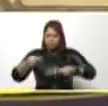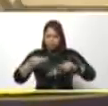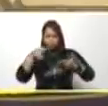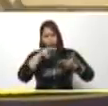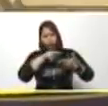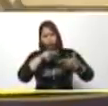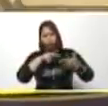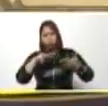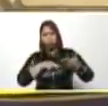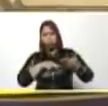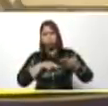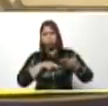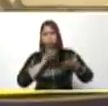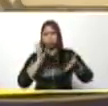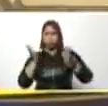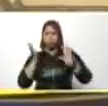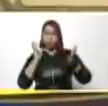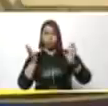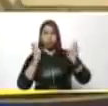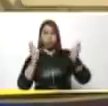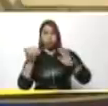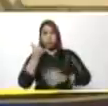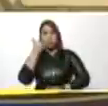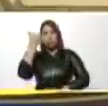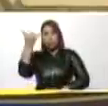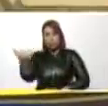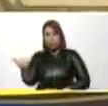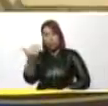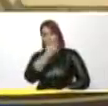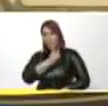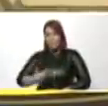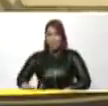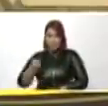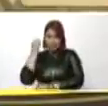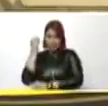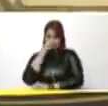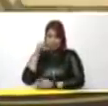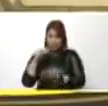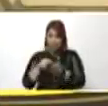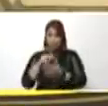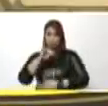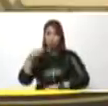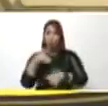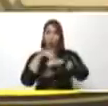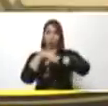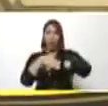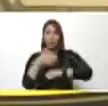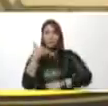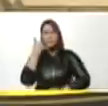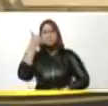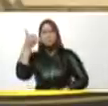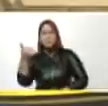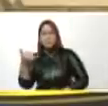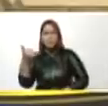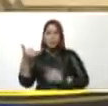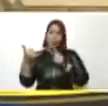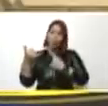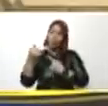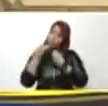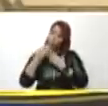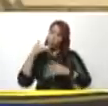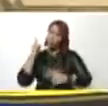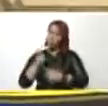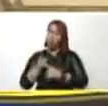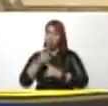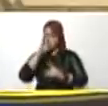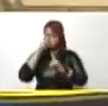y conversé por teléfono con el presidente de la Asamblea Nacional, Jorge Rodríguez, y le dije, bueno, que metiéramos